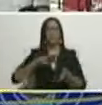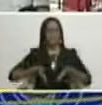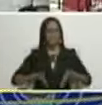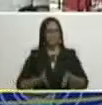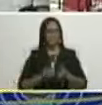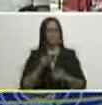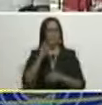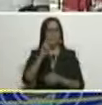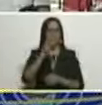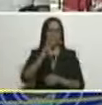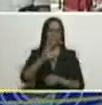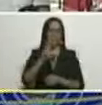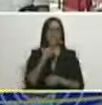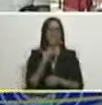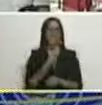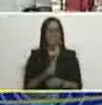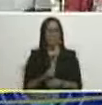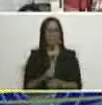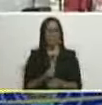un 23 de diciembre.